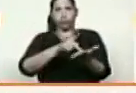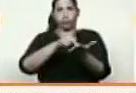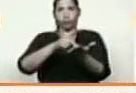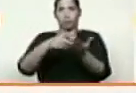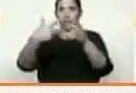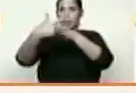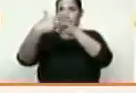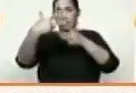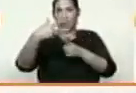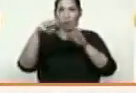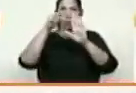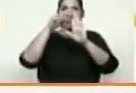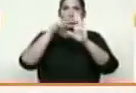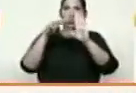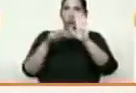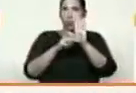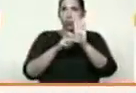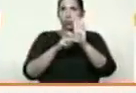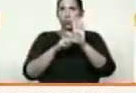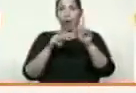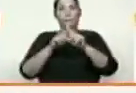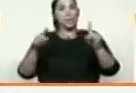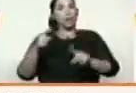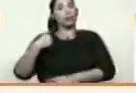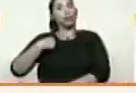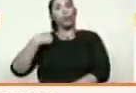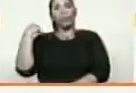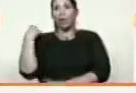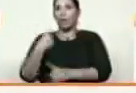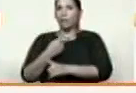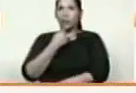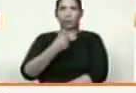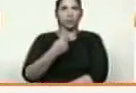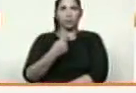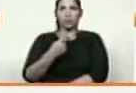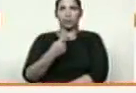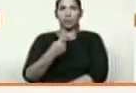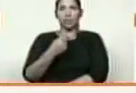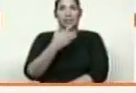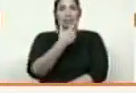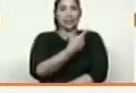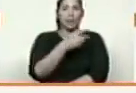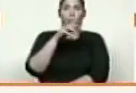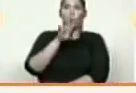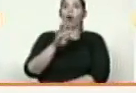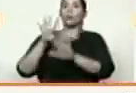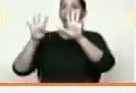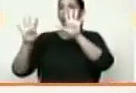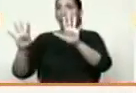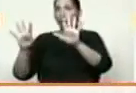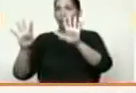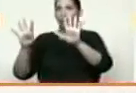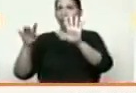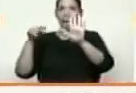normas, pero tengo que decir que hay que mejorar el artículo 349 de la Constitución.